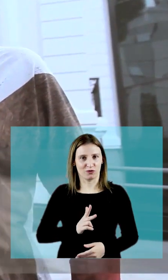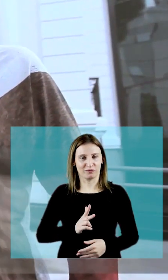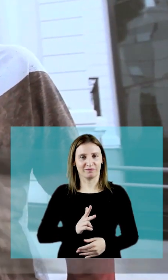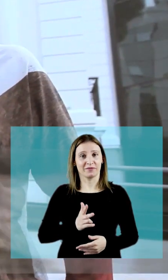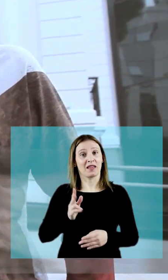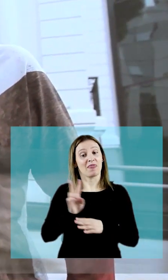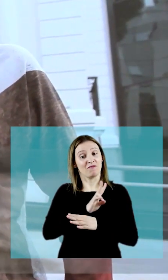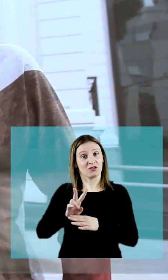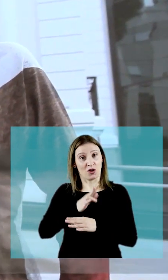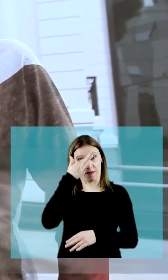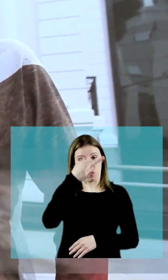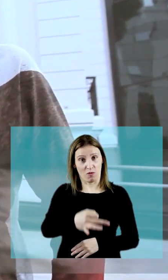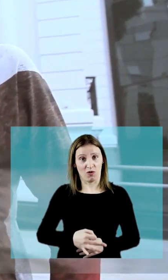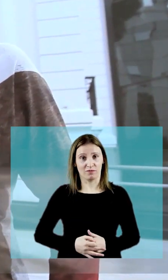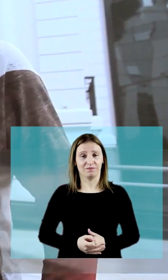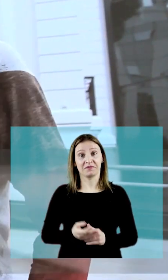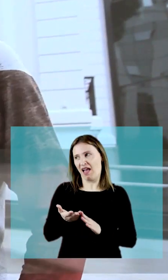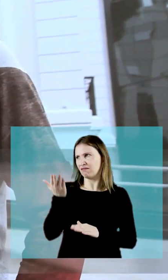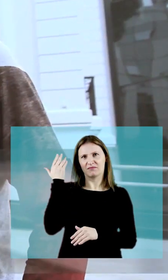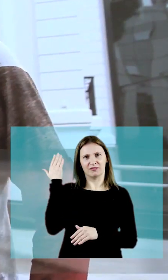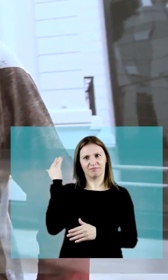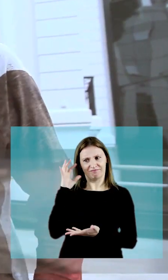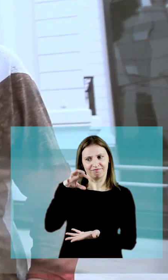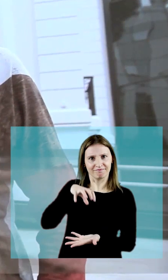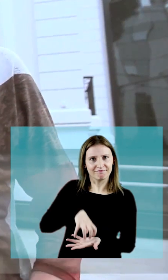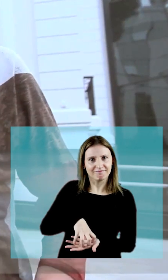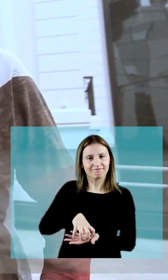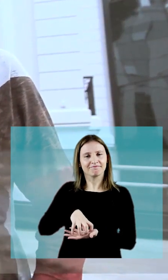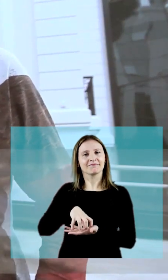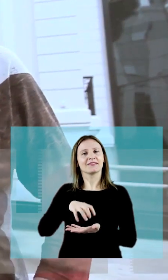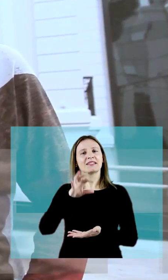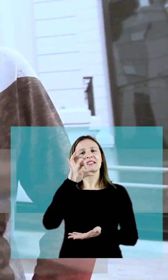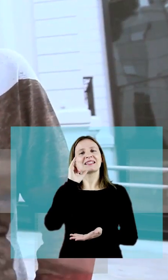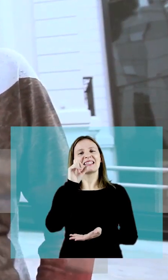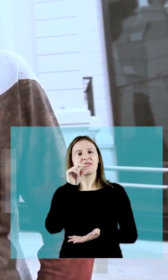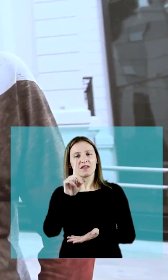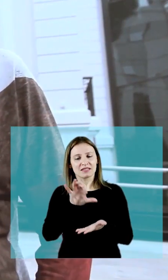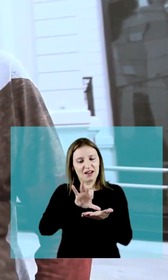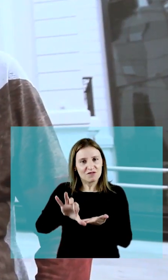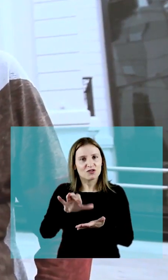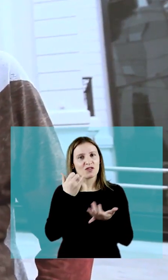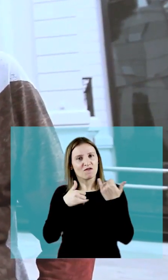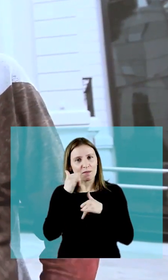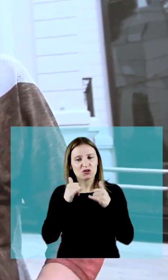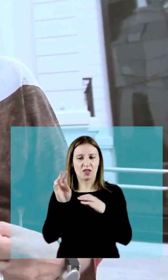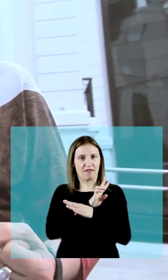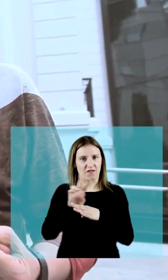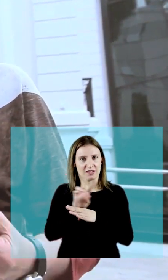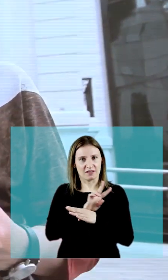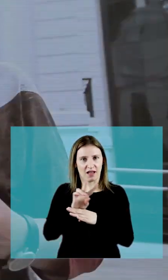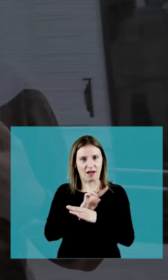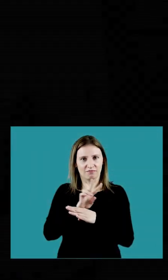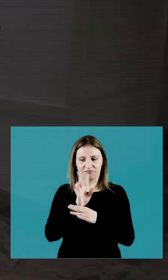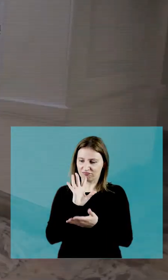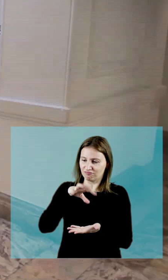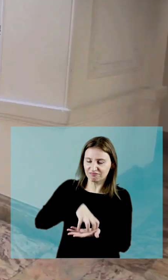y Defensoría del Pueblo. Antes, aquí funcionó el SID, Servicio de Información de Defensa, que fue